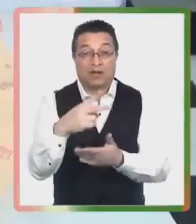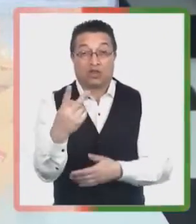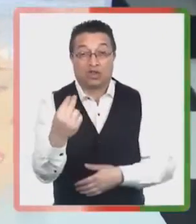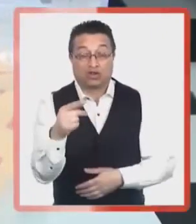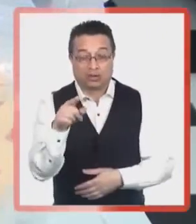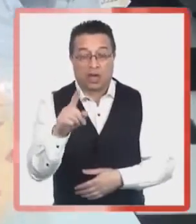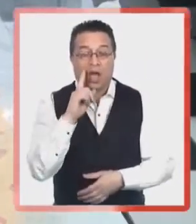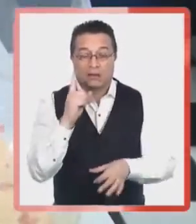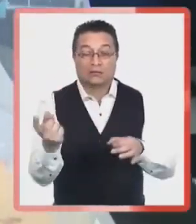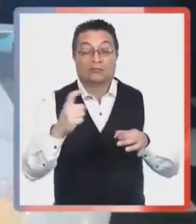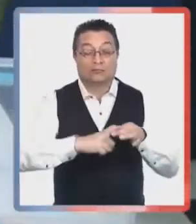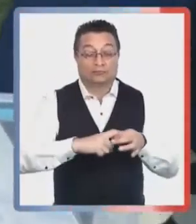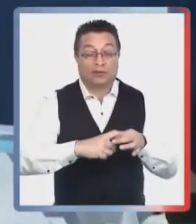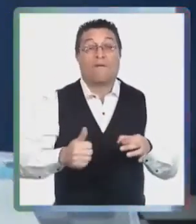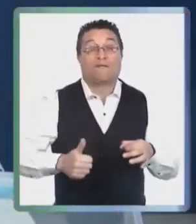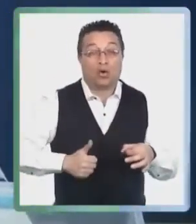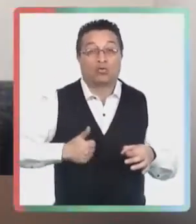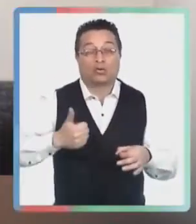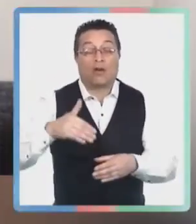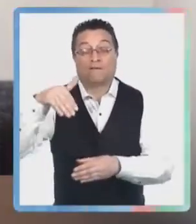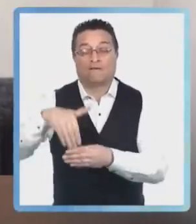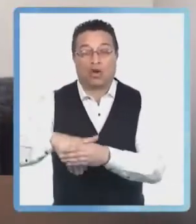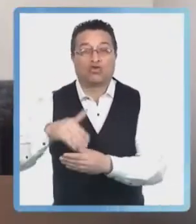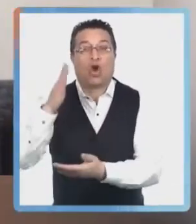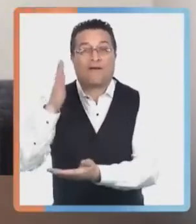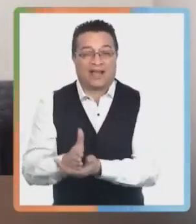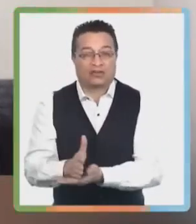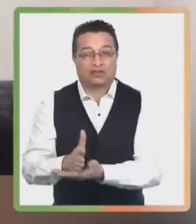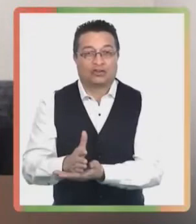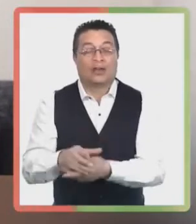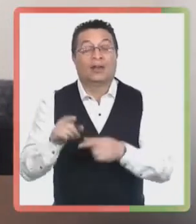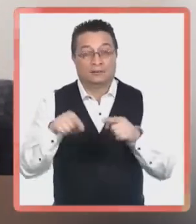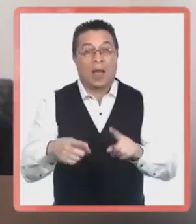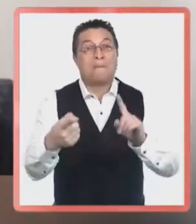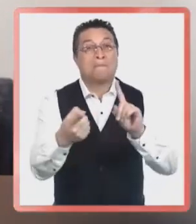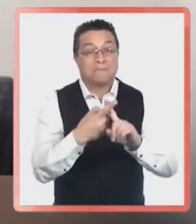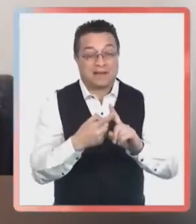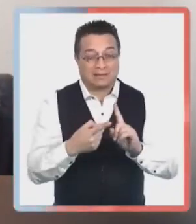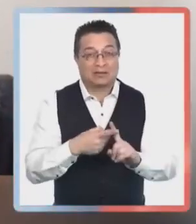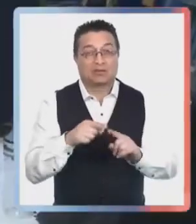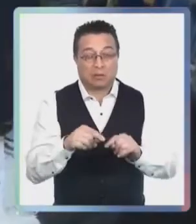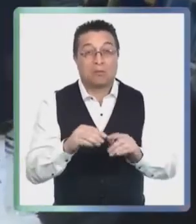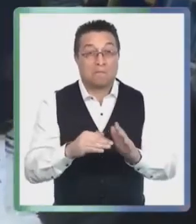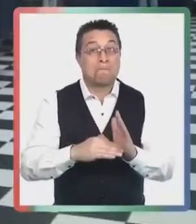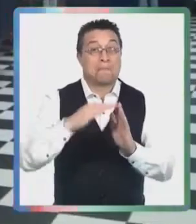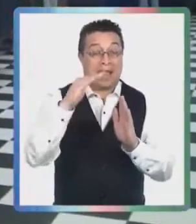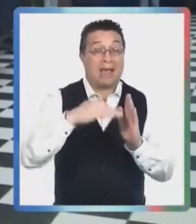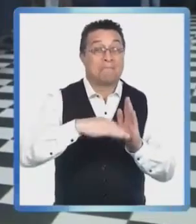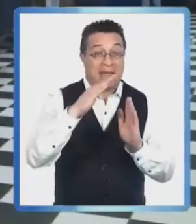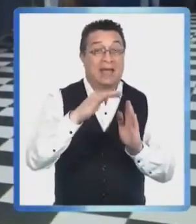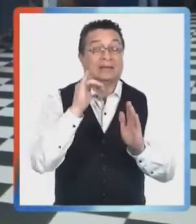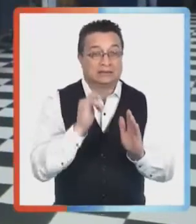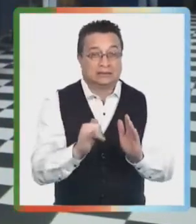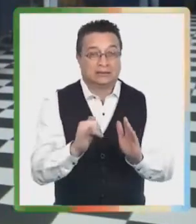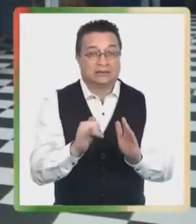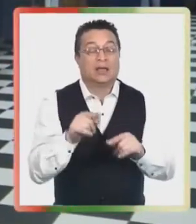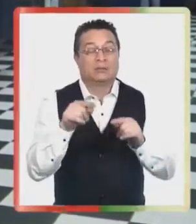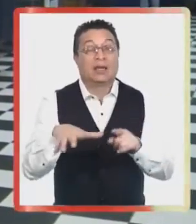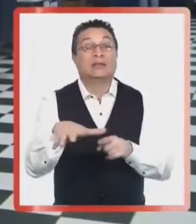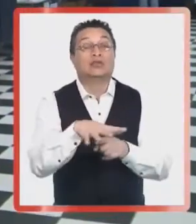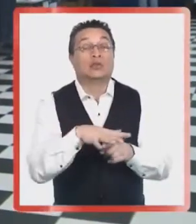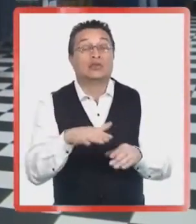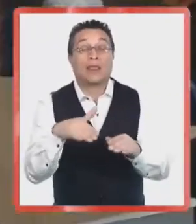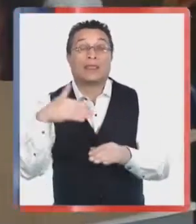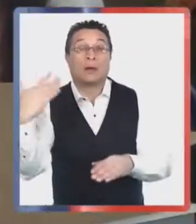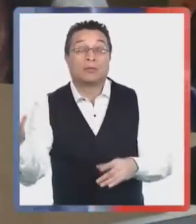fue inscripción voluntaria y voto obligatorio, por lo tanto la participación solía ser alta. En el caso de la situación que tuvimos